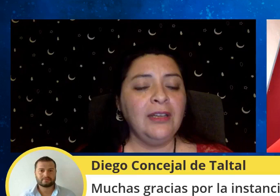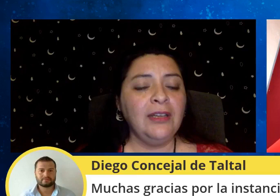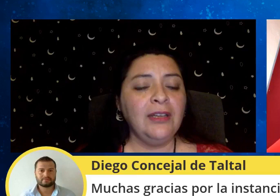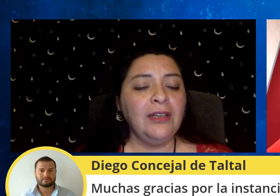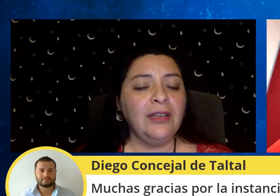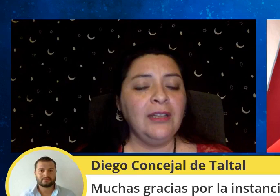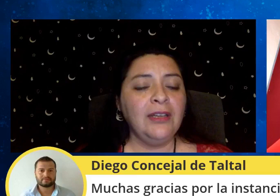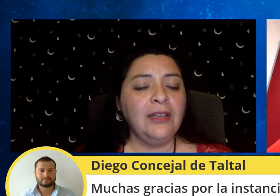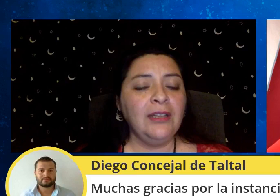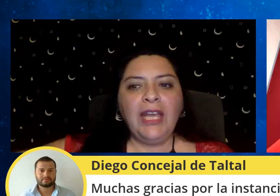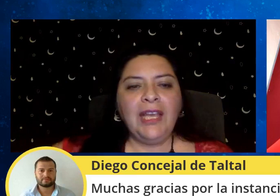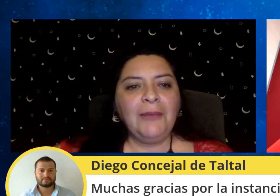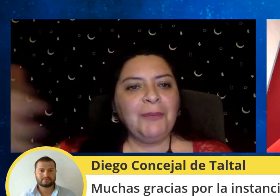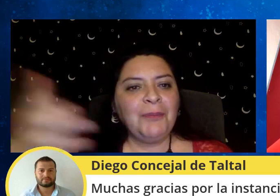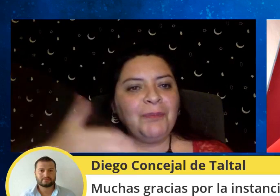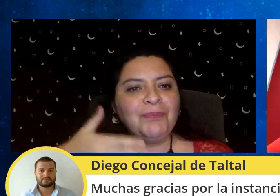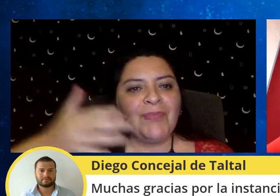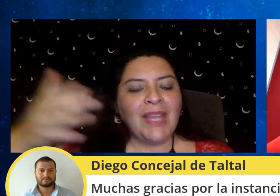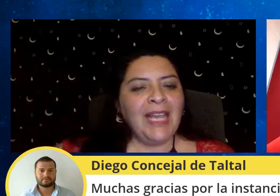Pero yo creo que sí,